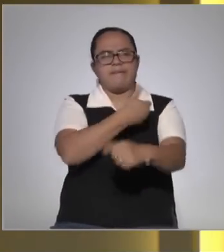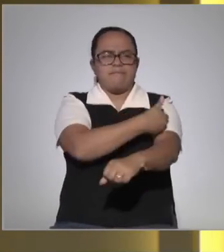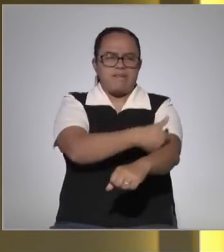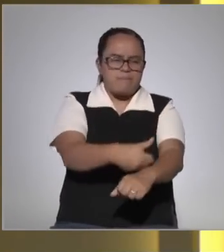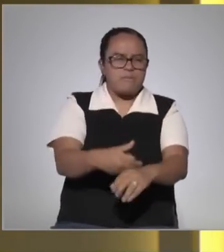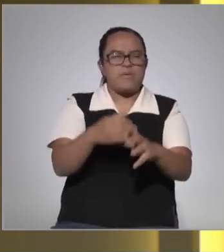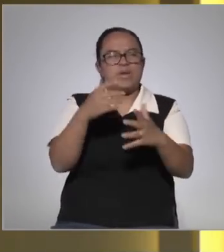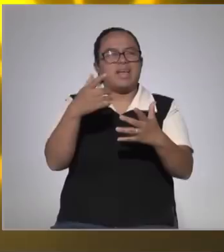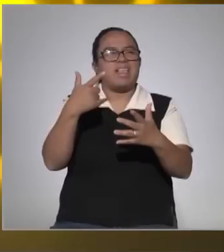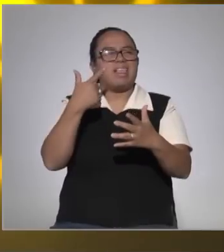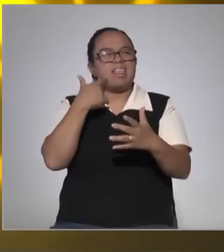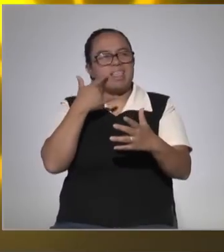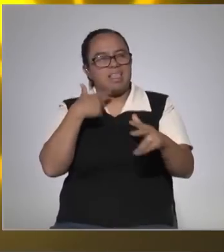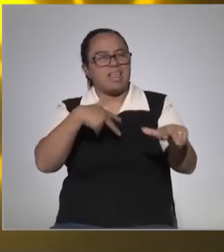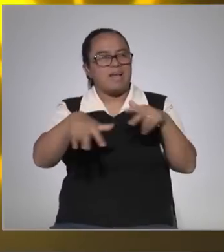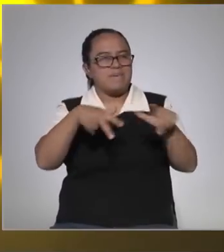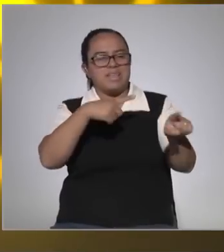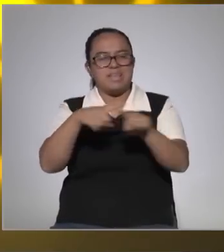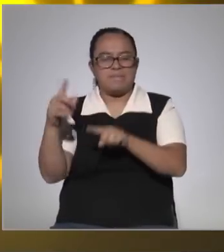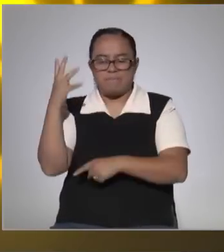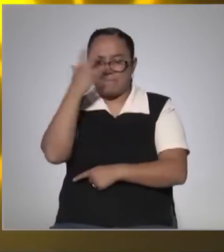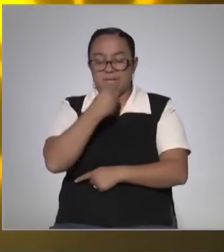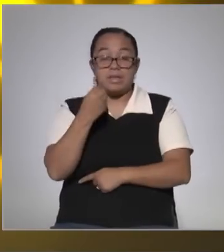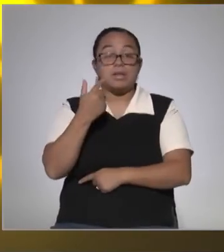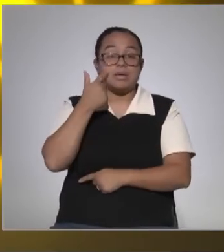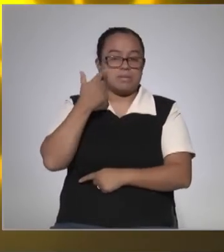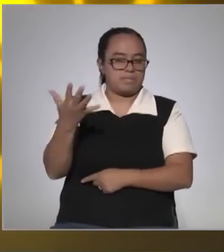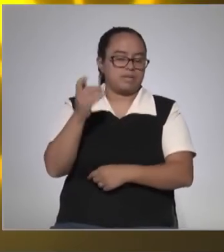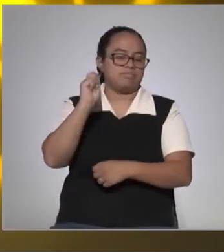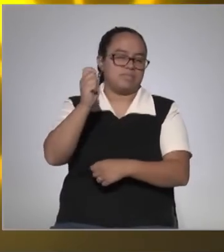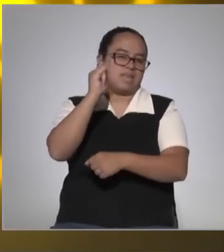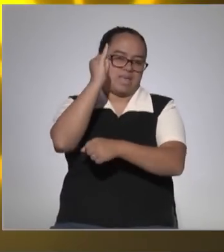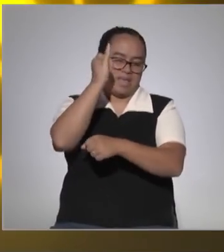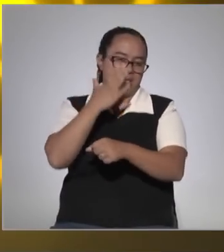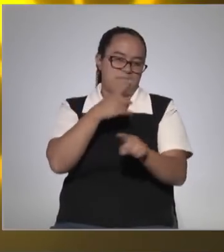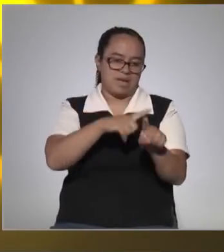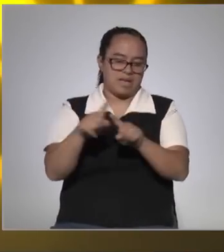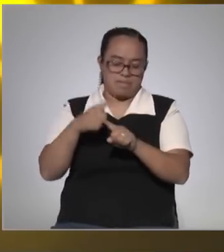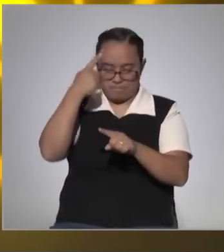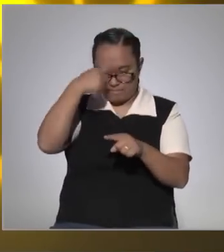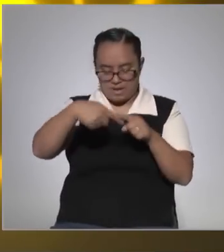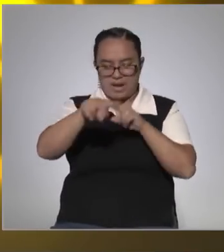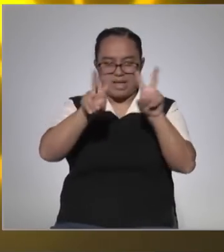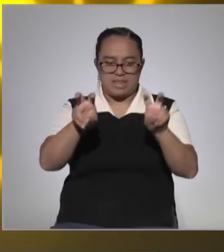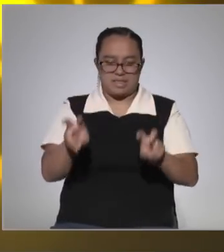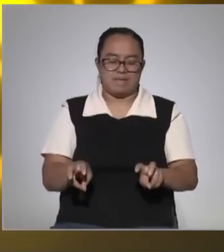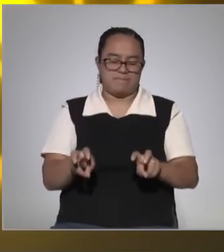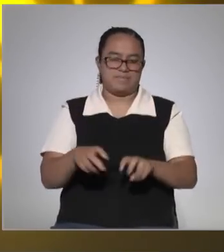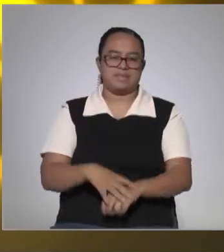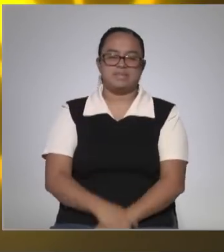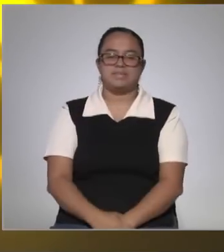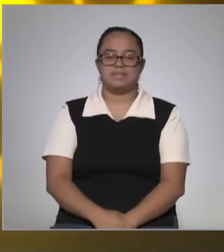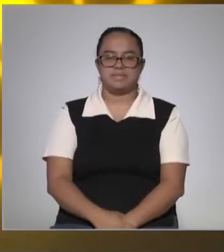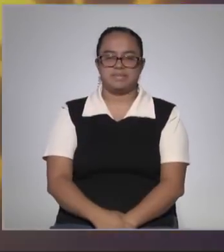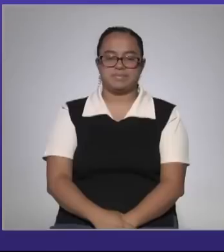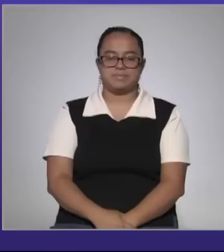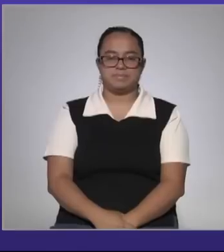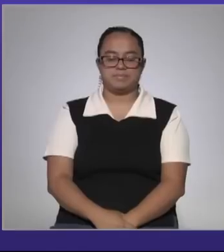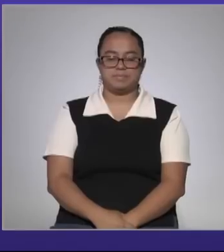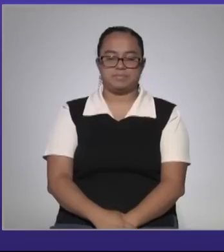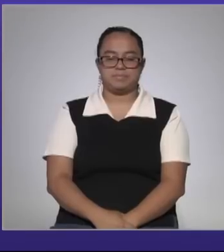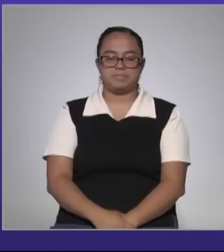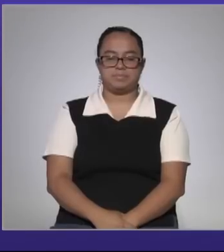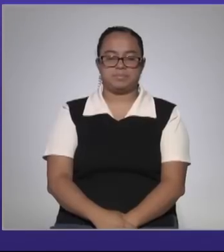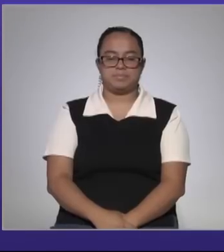viajes maravillosos. Veamos las imágenes que tiene el teatro mexicano para nosotros esta semana. Aquí tienes nuestra cartelera.